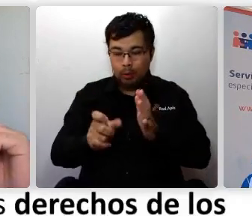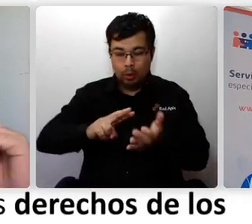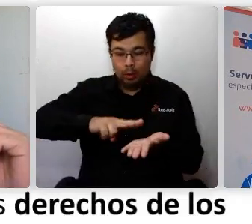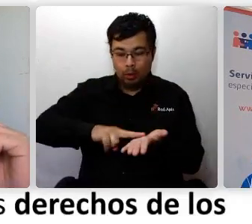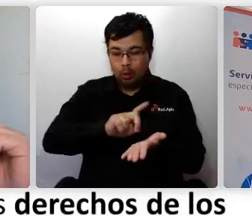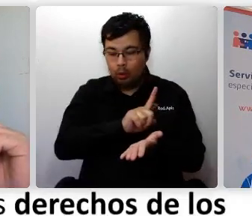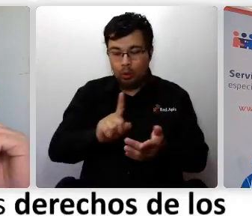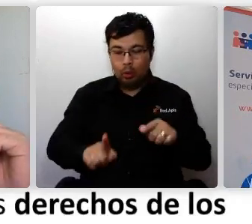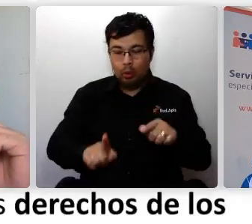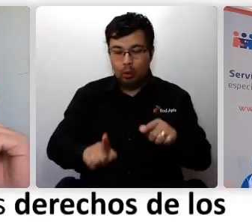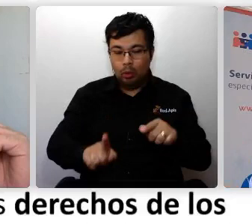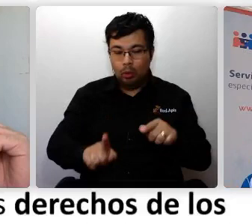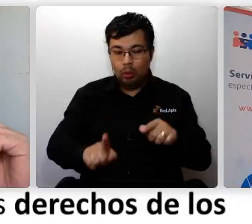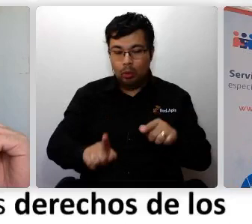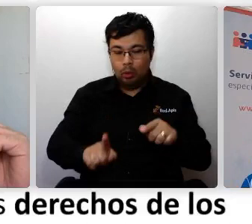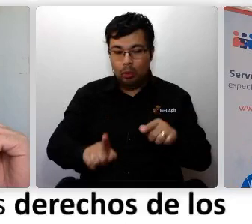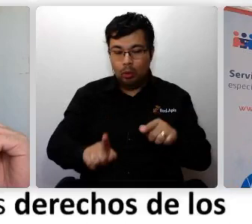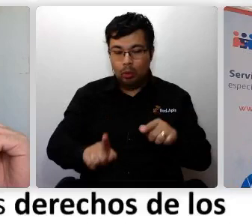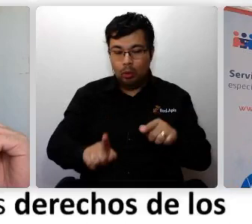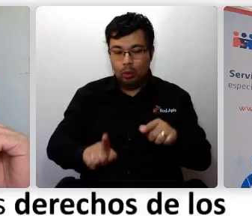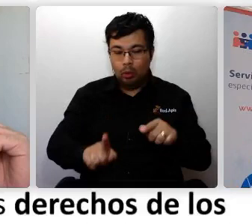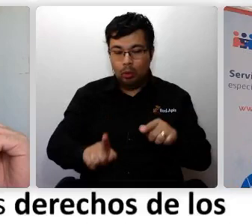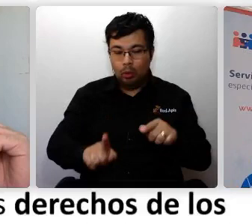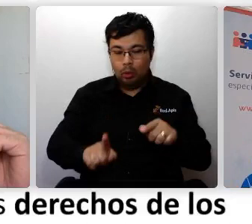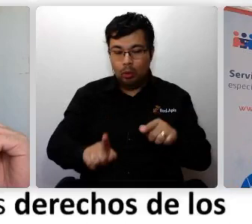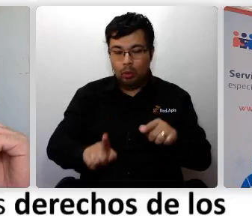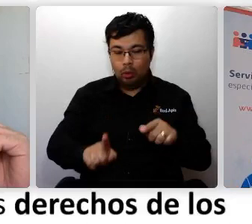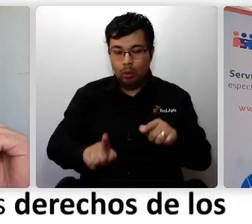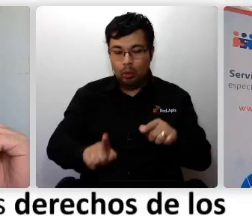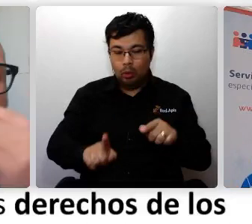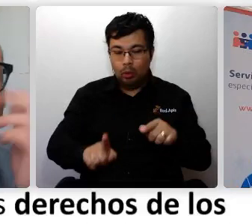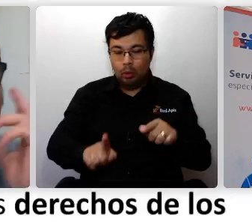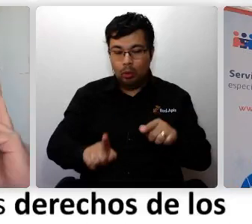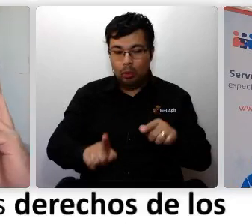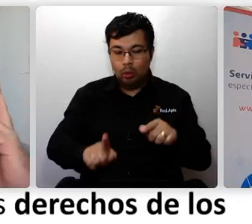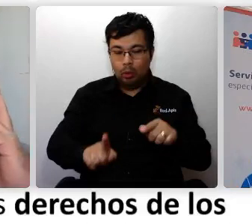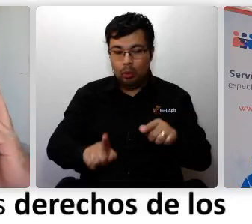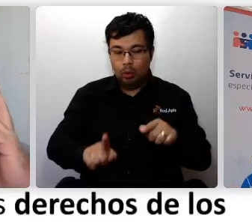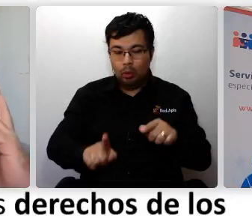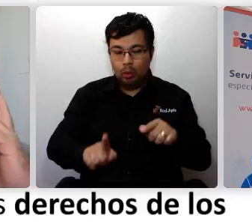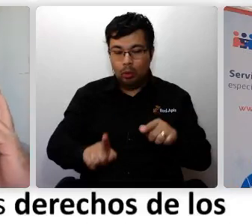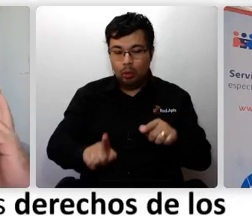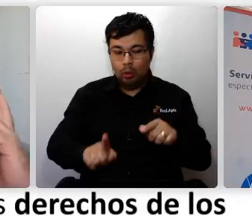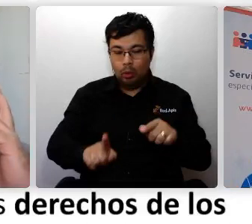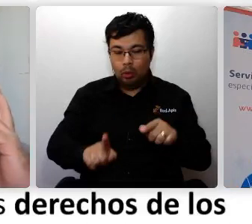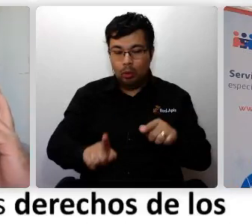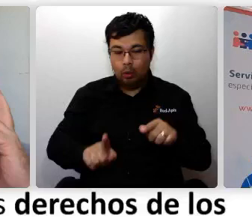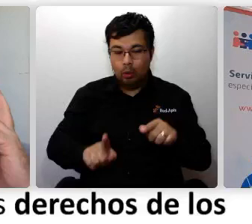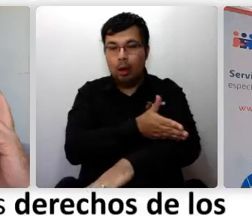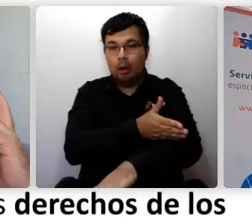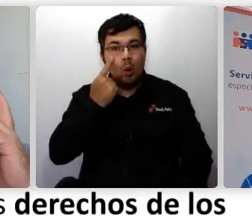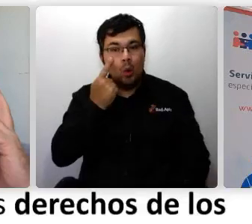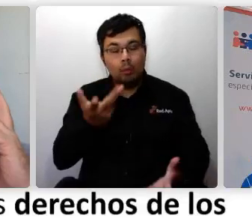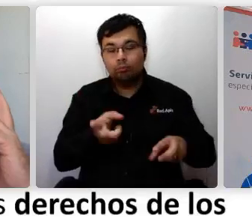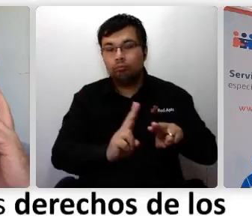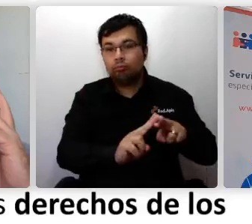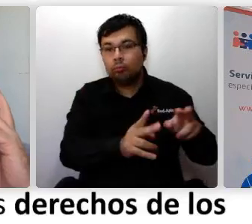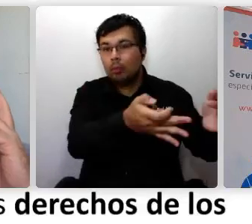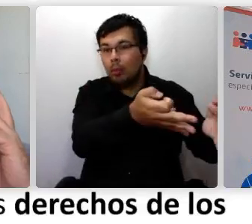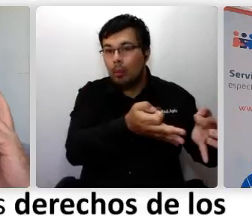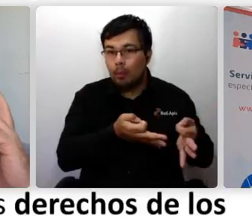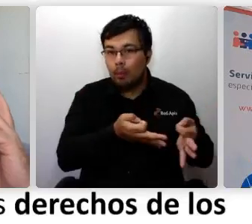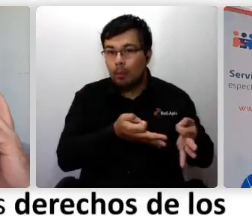es bueno que la persona conozca lo que está haciendo el contador y sepa que el camino que sigue el contador es el correcto o no es el correcto. Entonces, ahí nosotros también